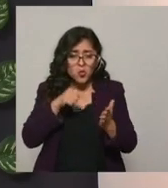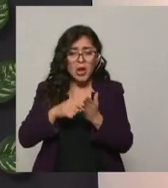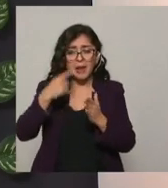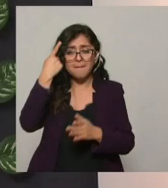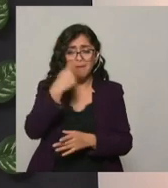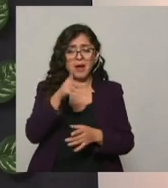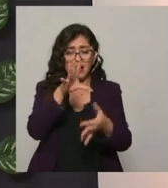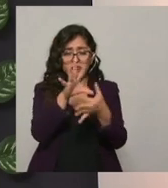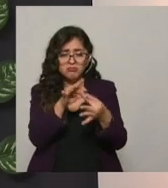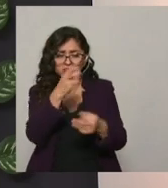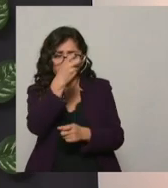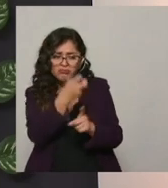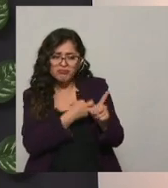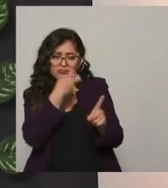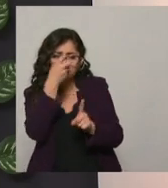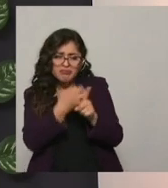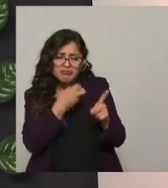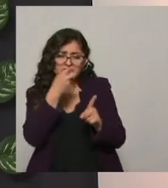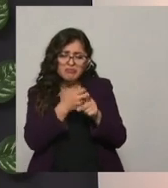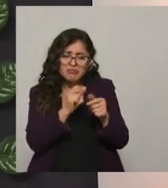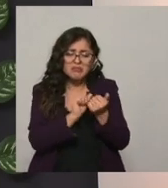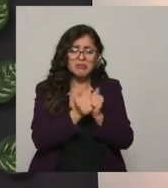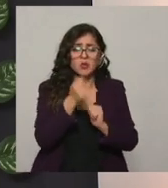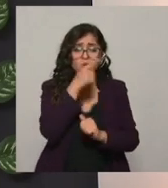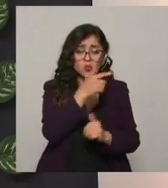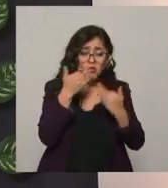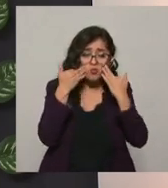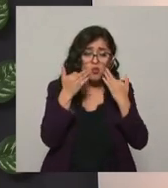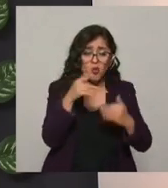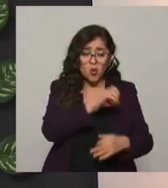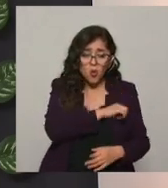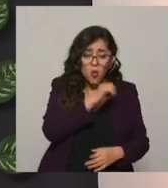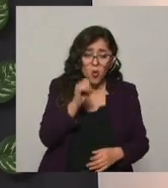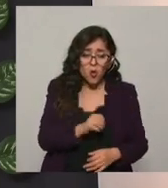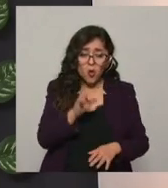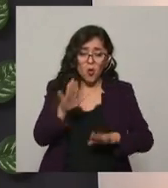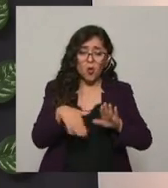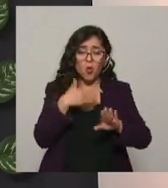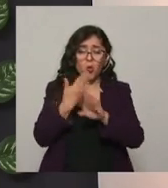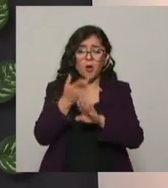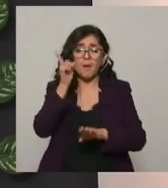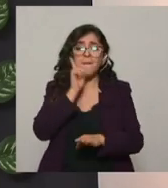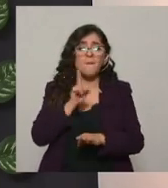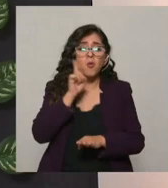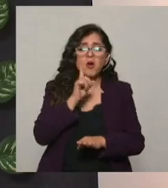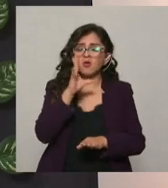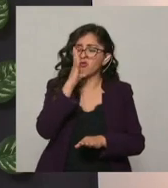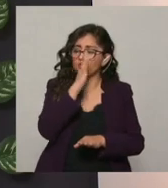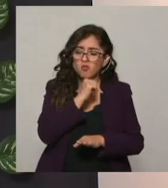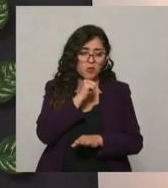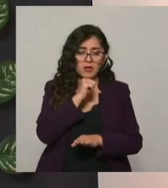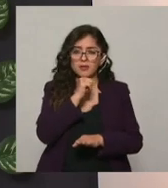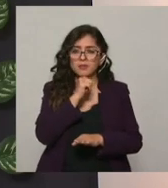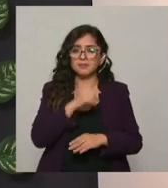criticarlo y mostrar que el discurso de odio hacia las mujeres es intolerable,